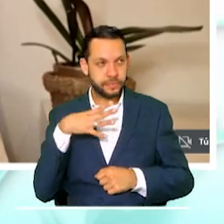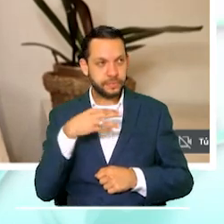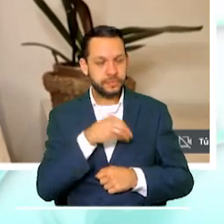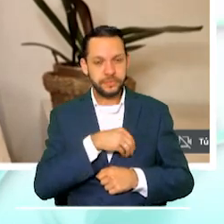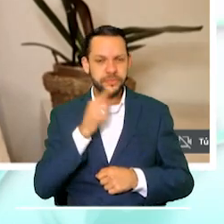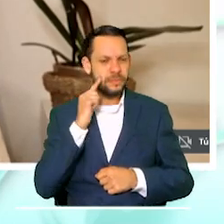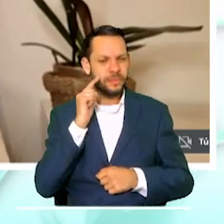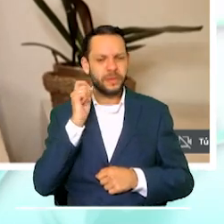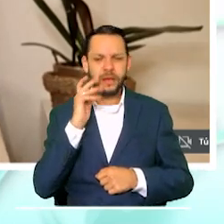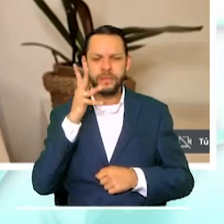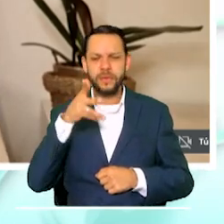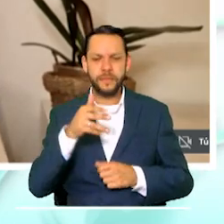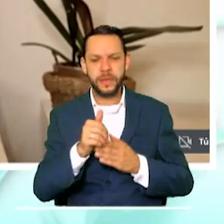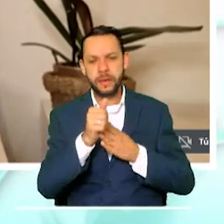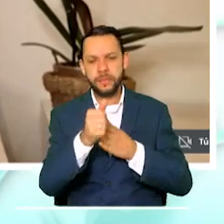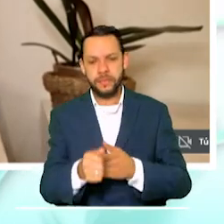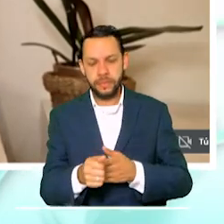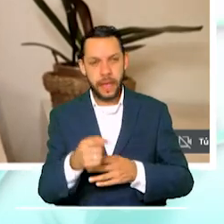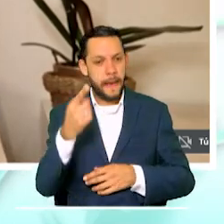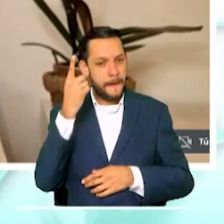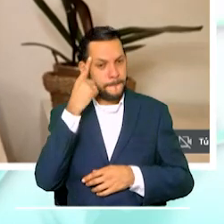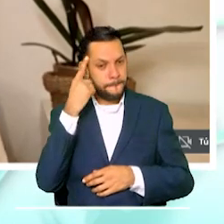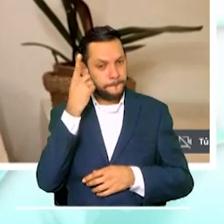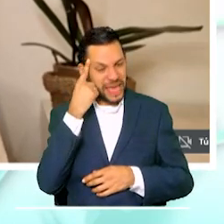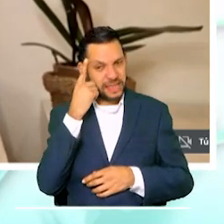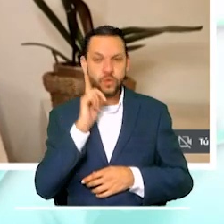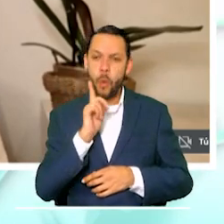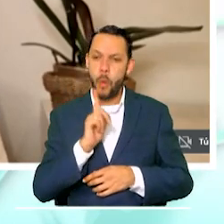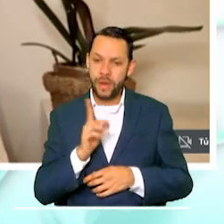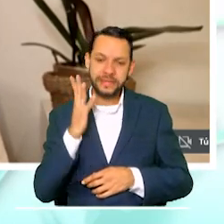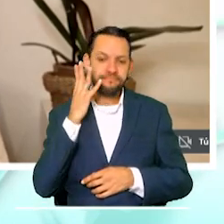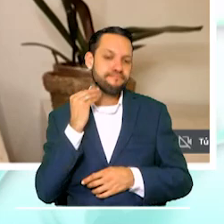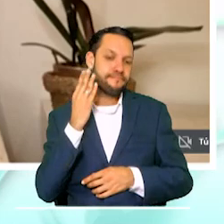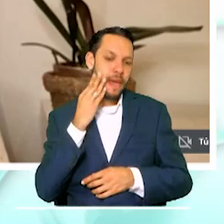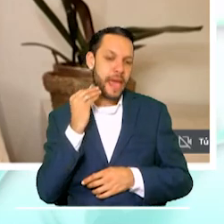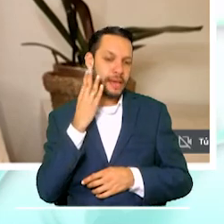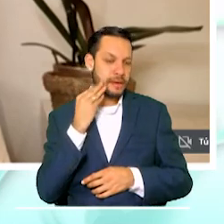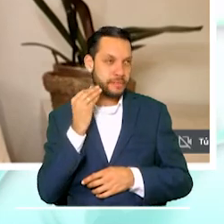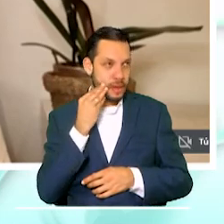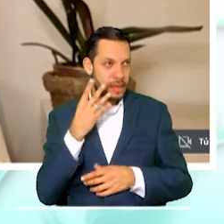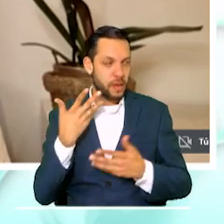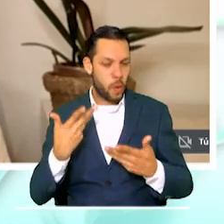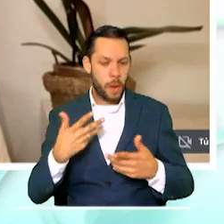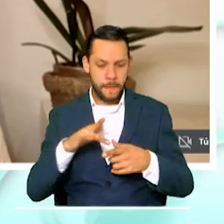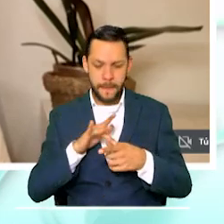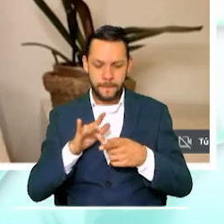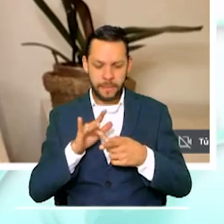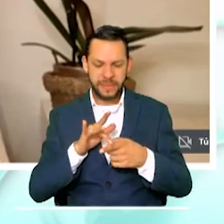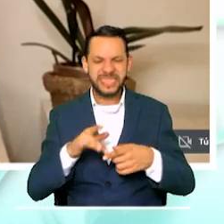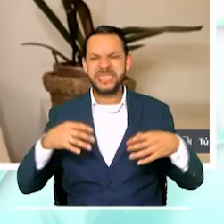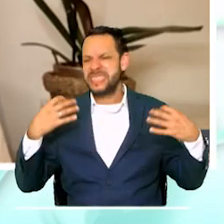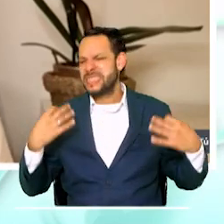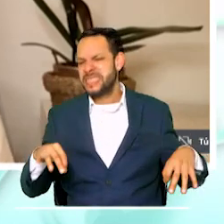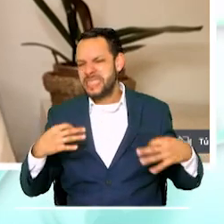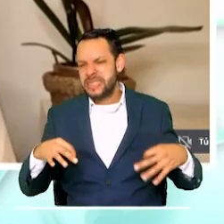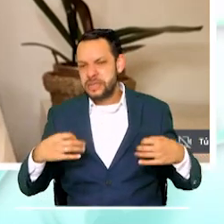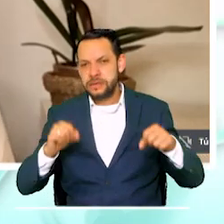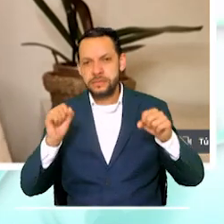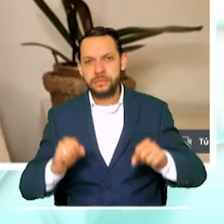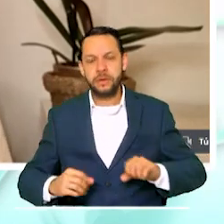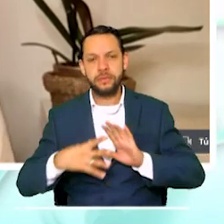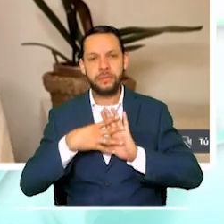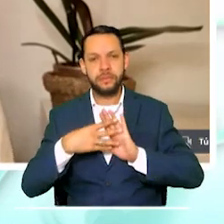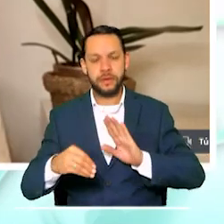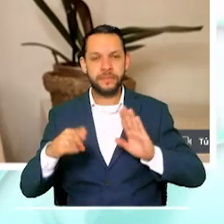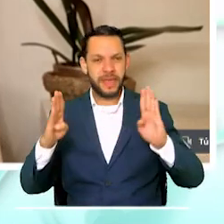se puede experimentar, no se puede pensar. Entonces, nos encanta. Vamos a hacer un ejercicio muy sencillo de